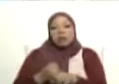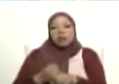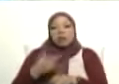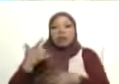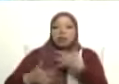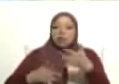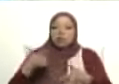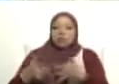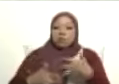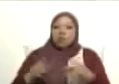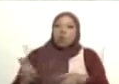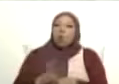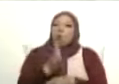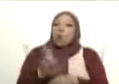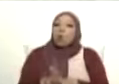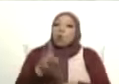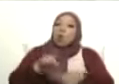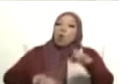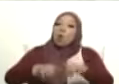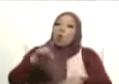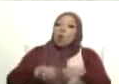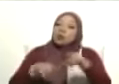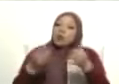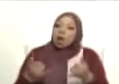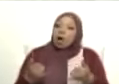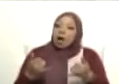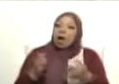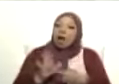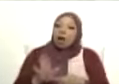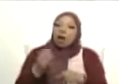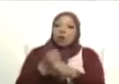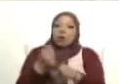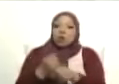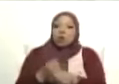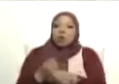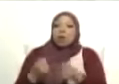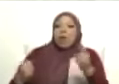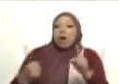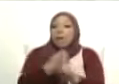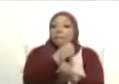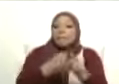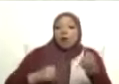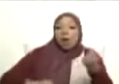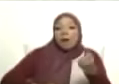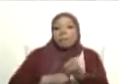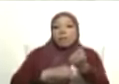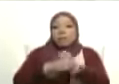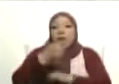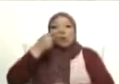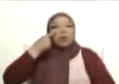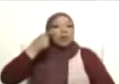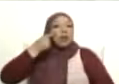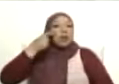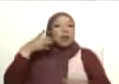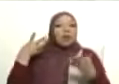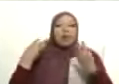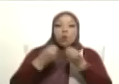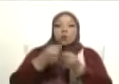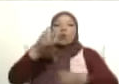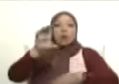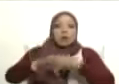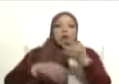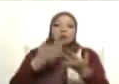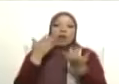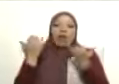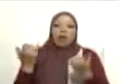pie, utilizando todos nuestros medios, se mantuvieron rodilla en tierra y alerta, custodiando todo el